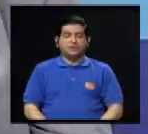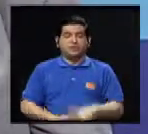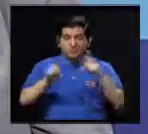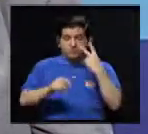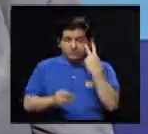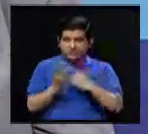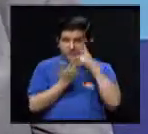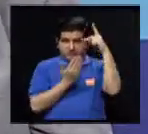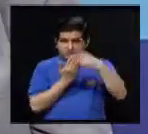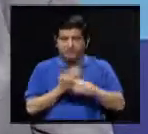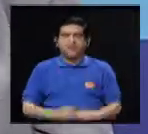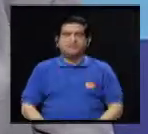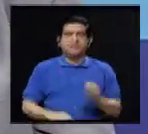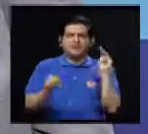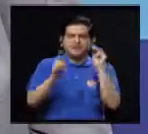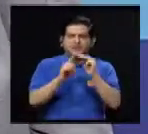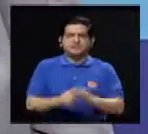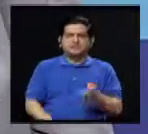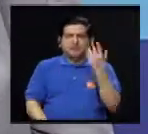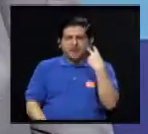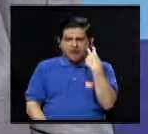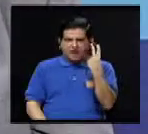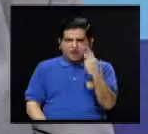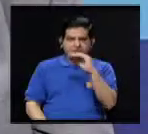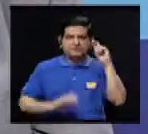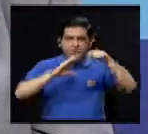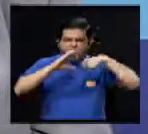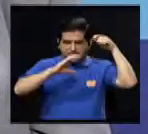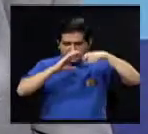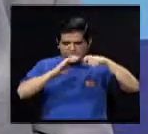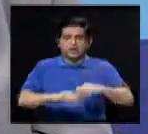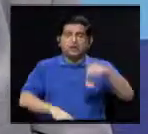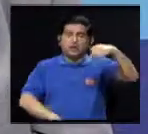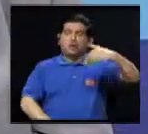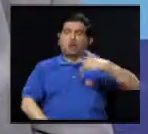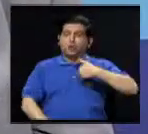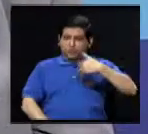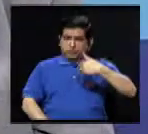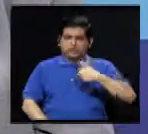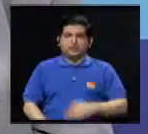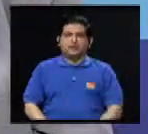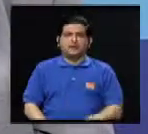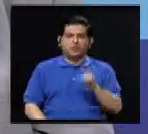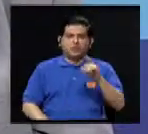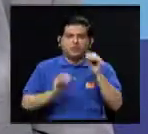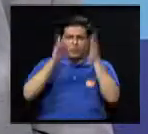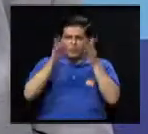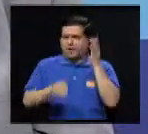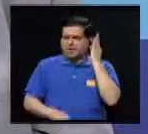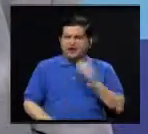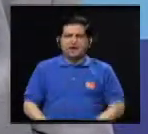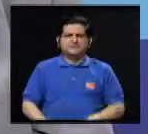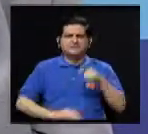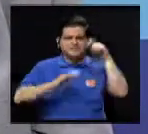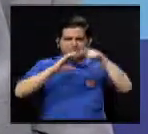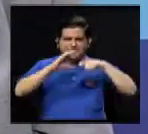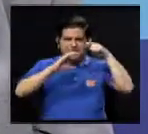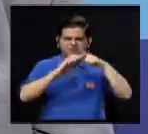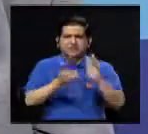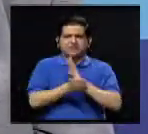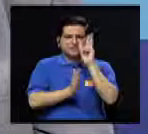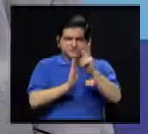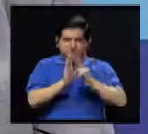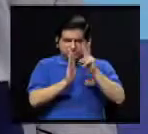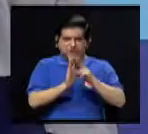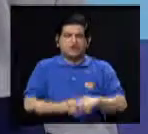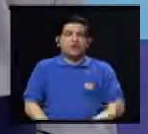nuestros televidentes el mensaje audiovisual y cinematográfico. Hoy tenemos una maestra del cine documental